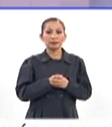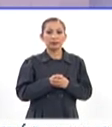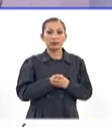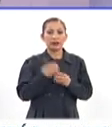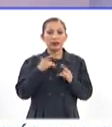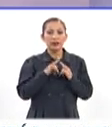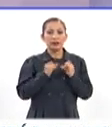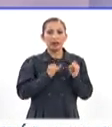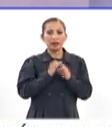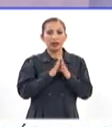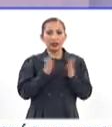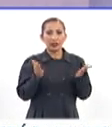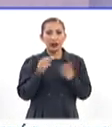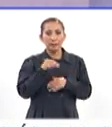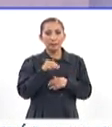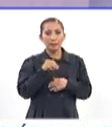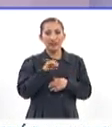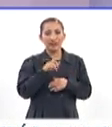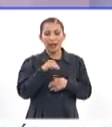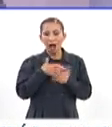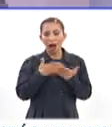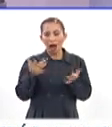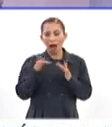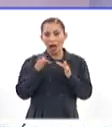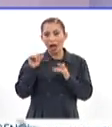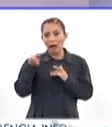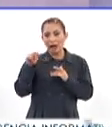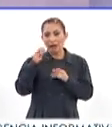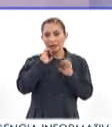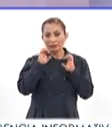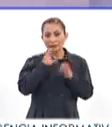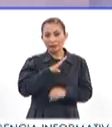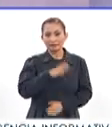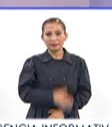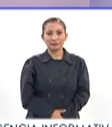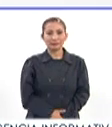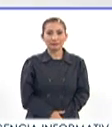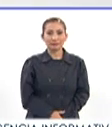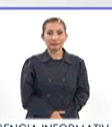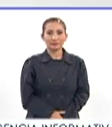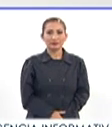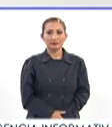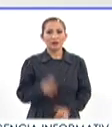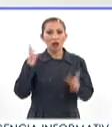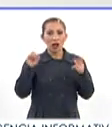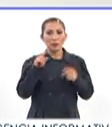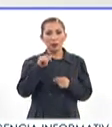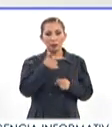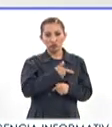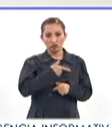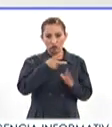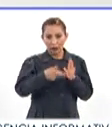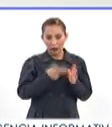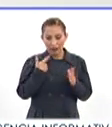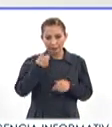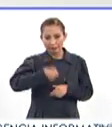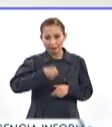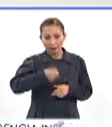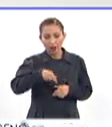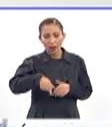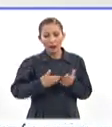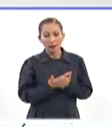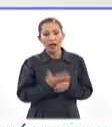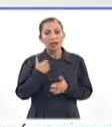esta Feria Internacional del Libro del Palacio de Minería. Vámonos con Ana Cristina, que nos tiene una entrevista. Hola Omar, qué gusto volverte a saludar